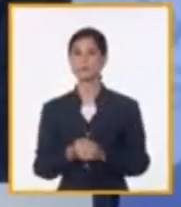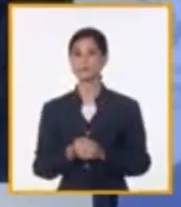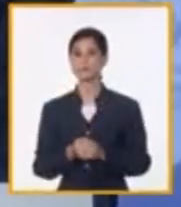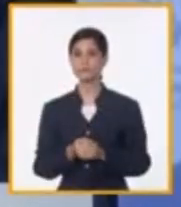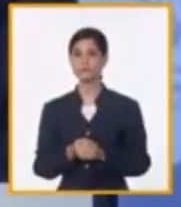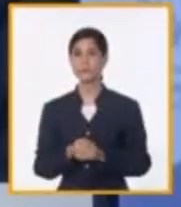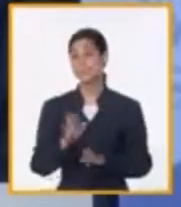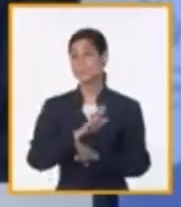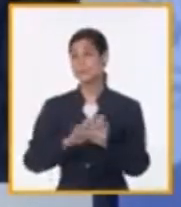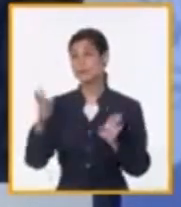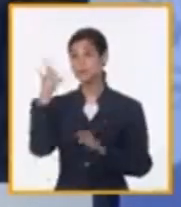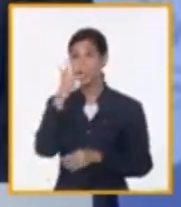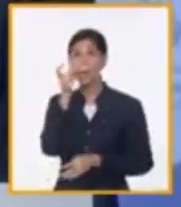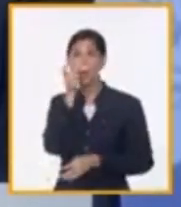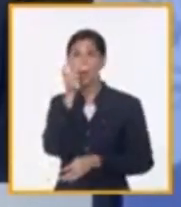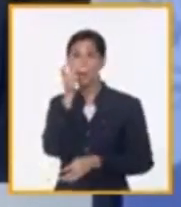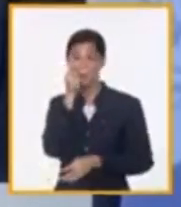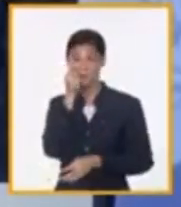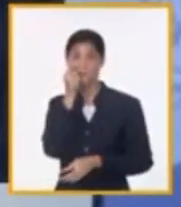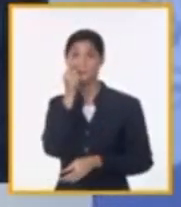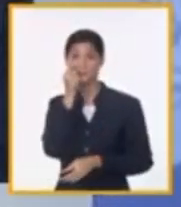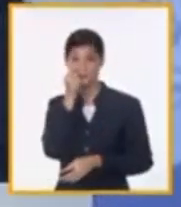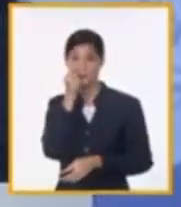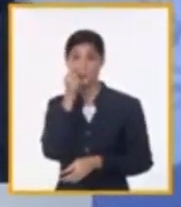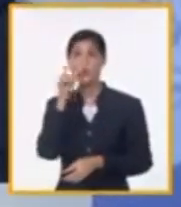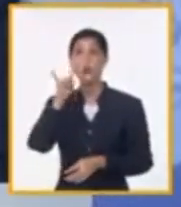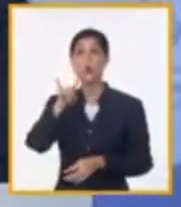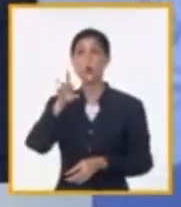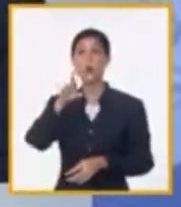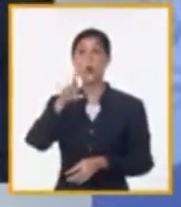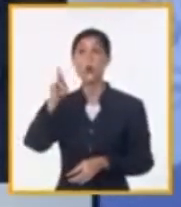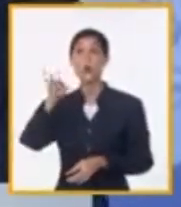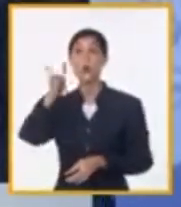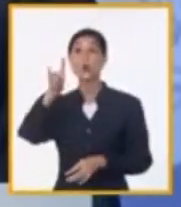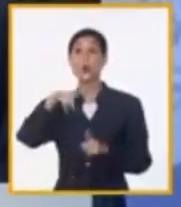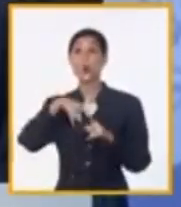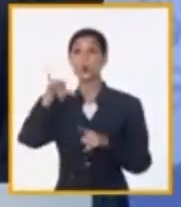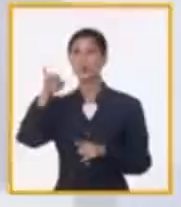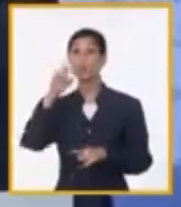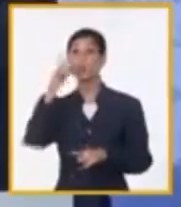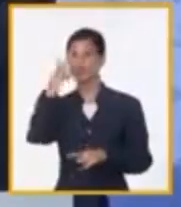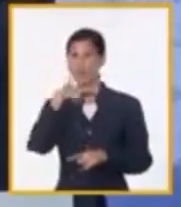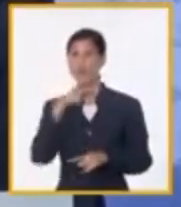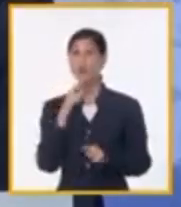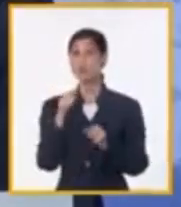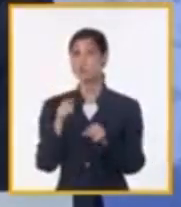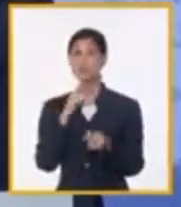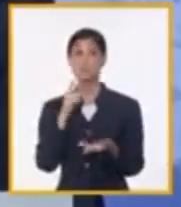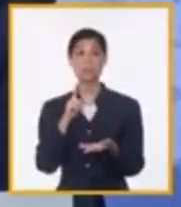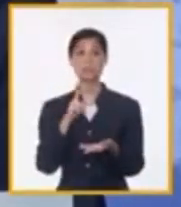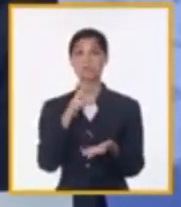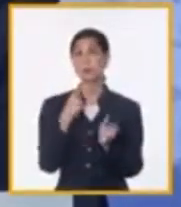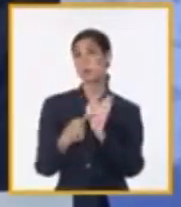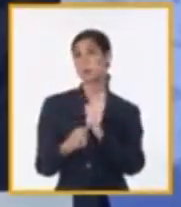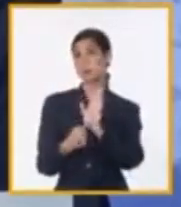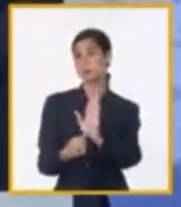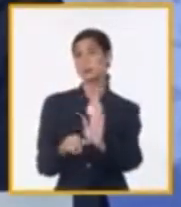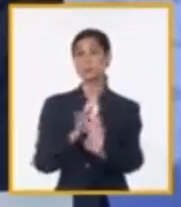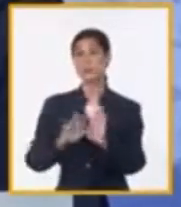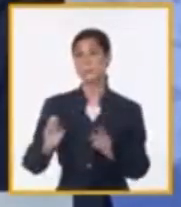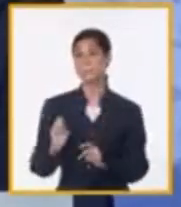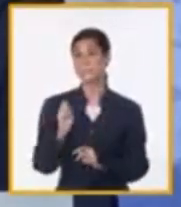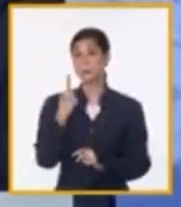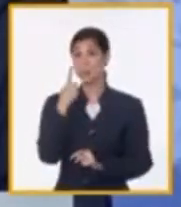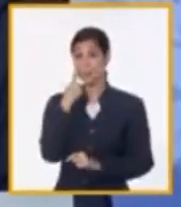González Urrutia reconoce que él no va a estar creando gobiernos en el ni gobiern de papelillo y lo primero que notamos en el señor